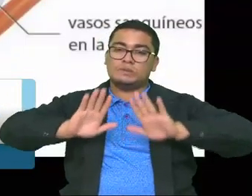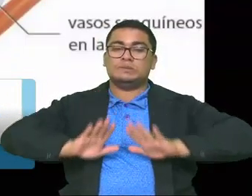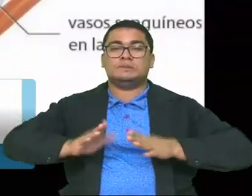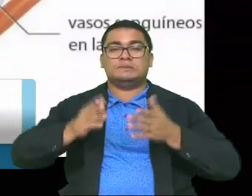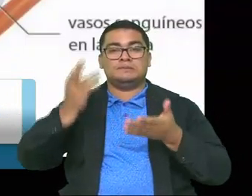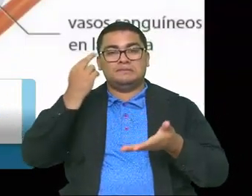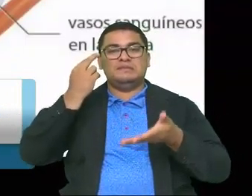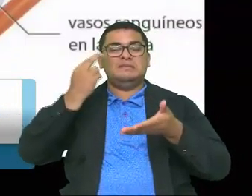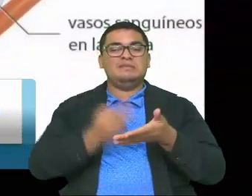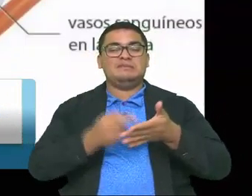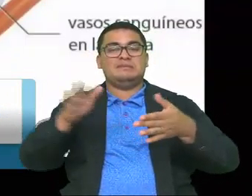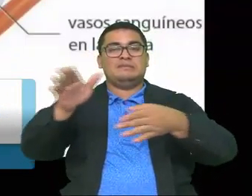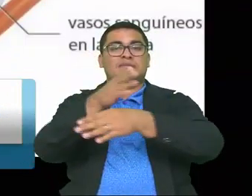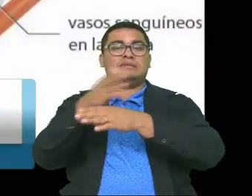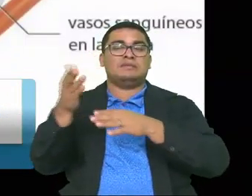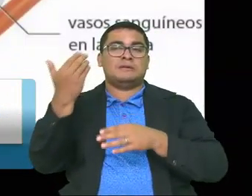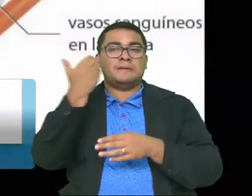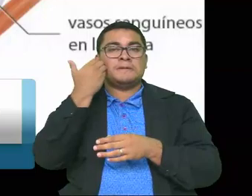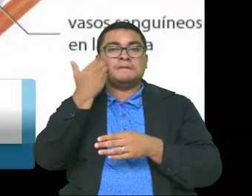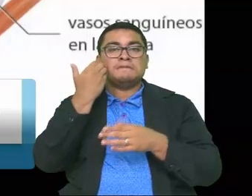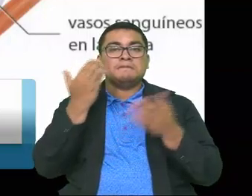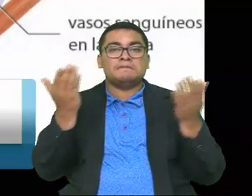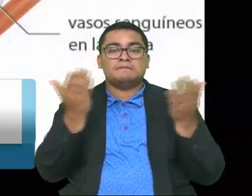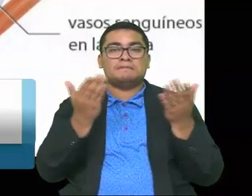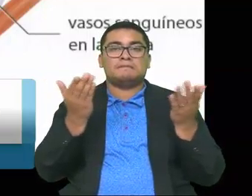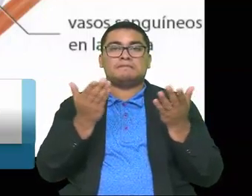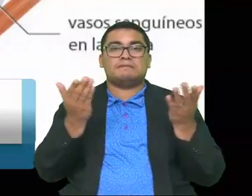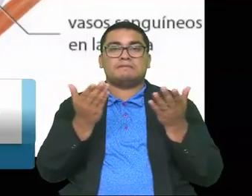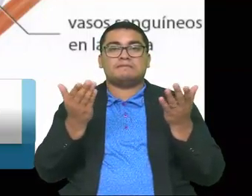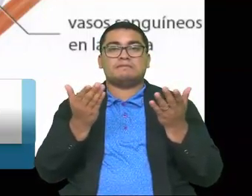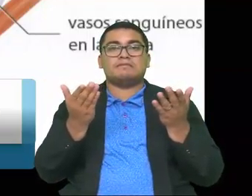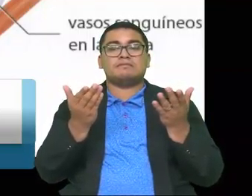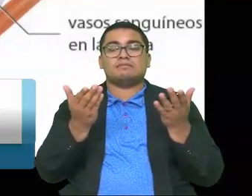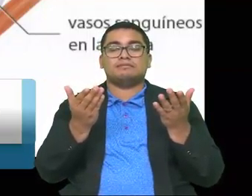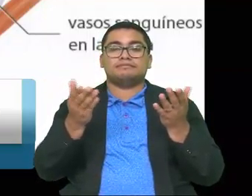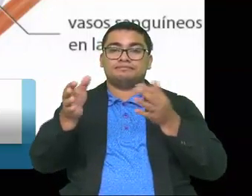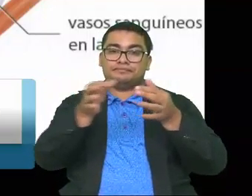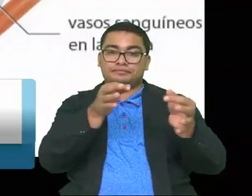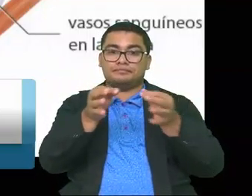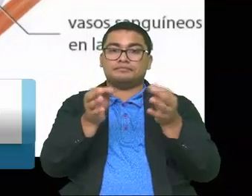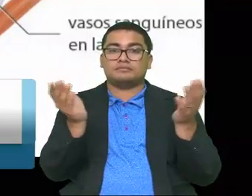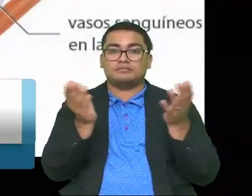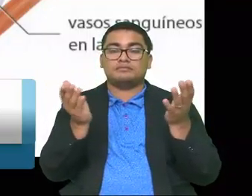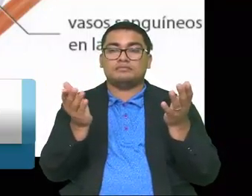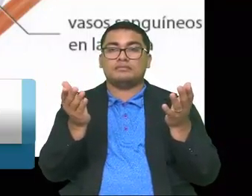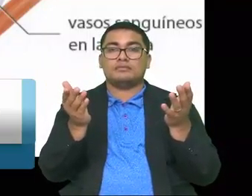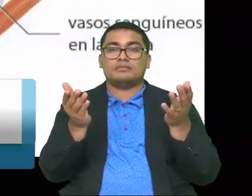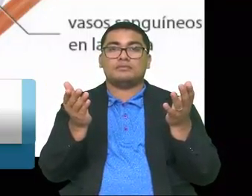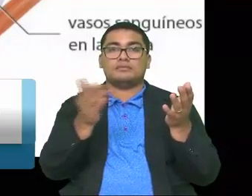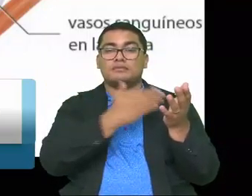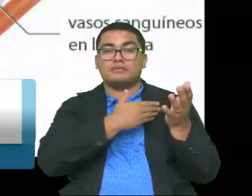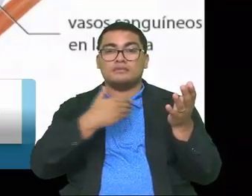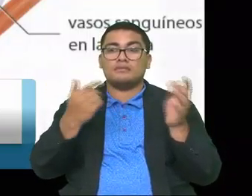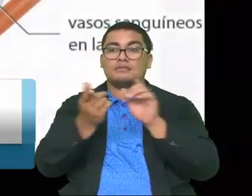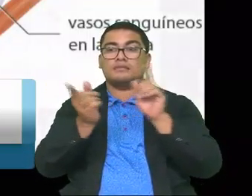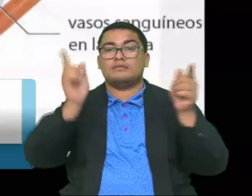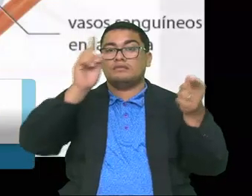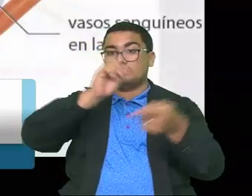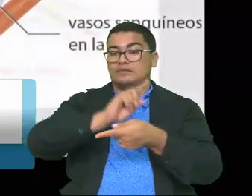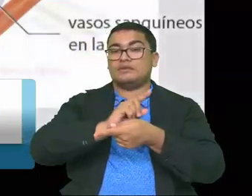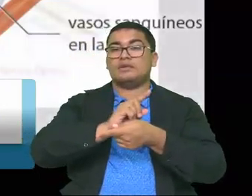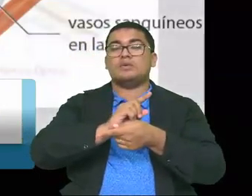es indispensable, ¿verdad? La visión. Una de las cosas que hay que tomar en consideración es que el paciente tiene que no entrar a un ambiente de estrés, de